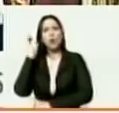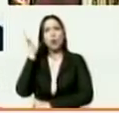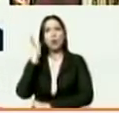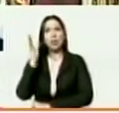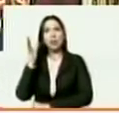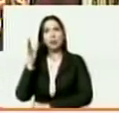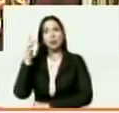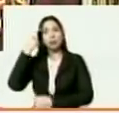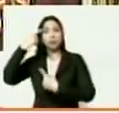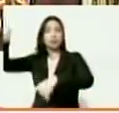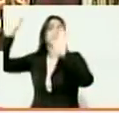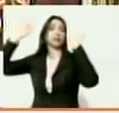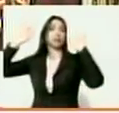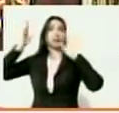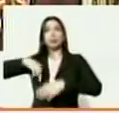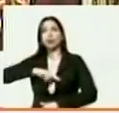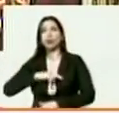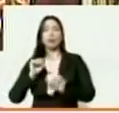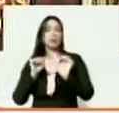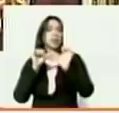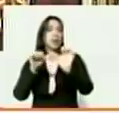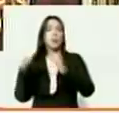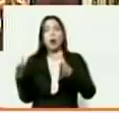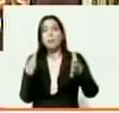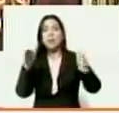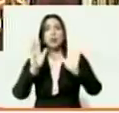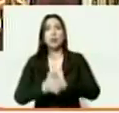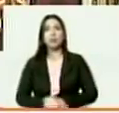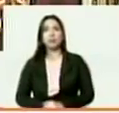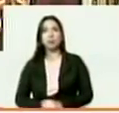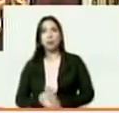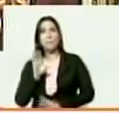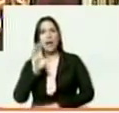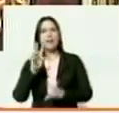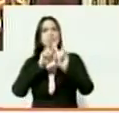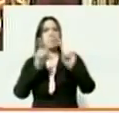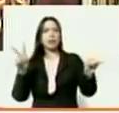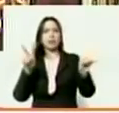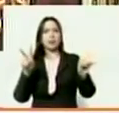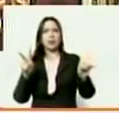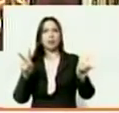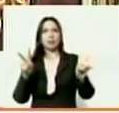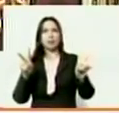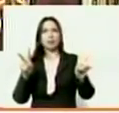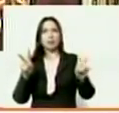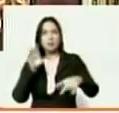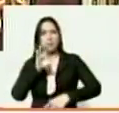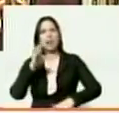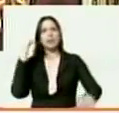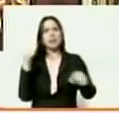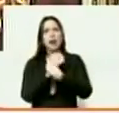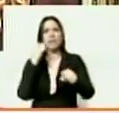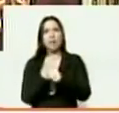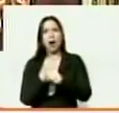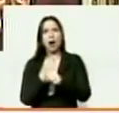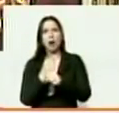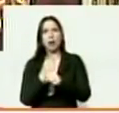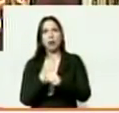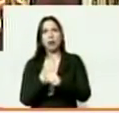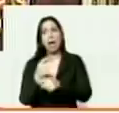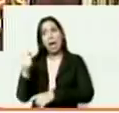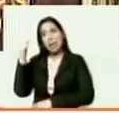allá usted, nosotros seguiremos nuestro curso de país pacifista, de país de trabajo, el día que